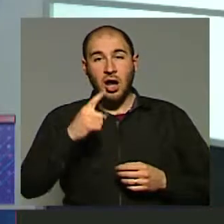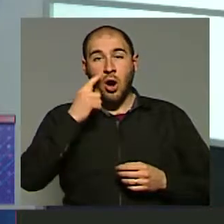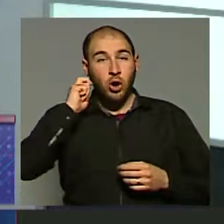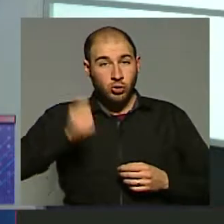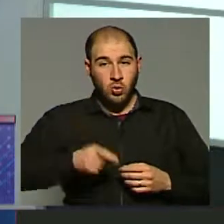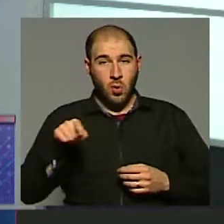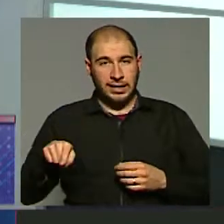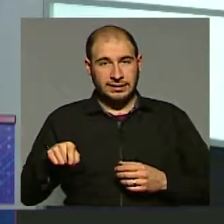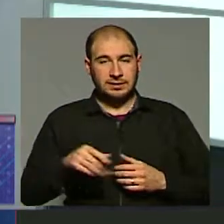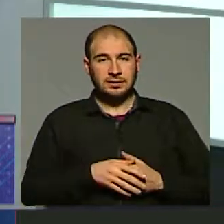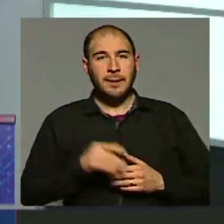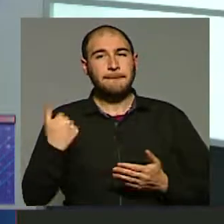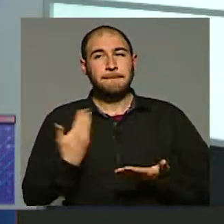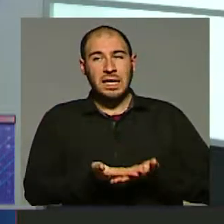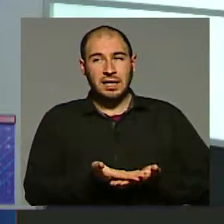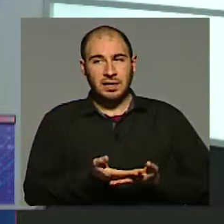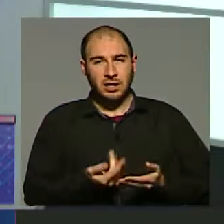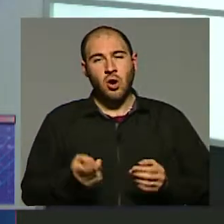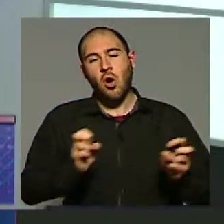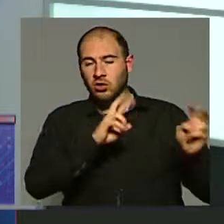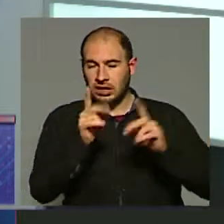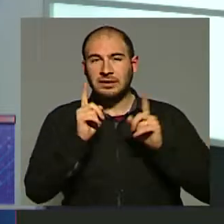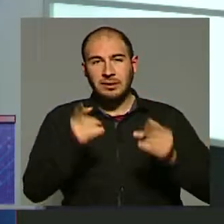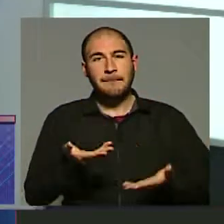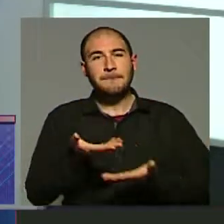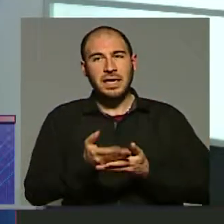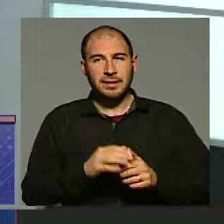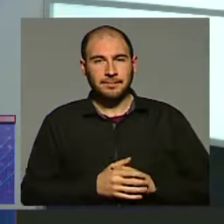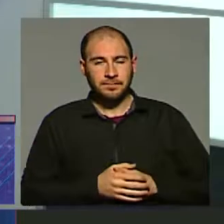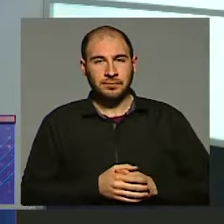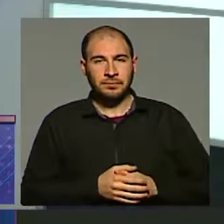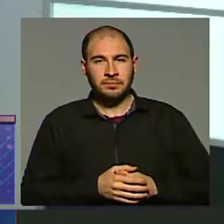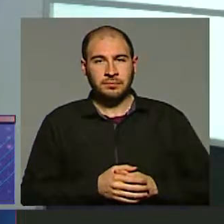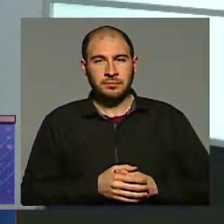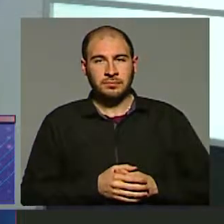horas, habría solicitado, por otro lado, lo que tiene que ver con